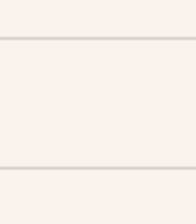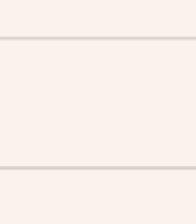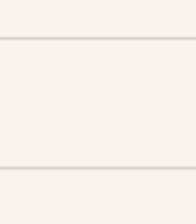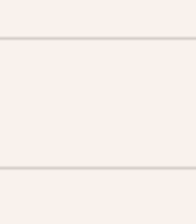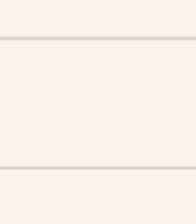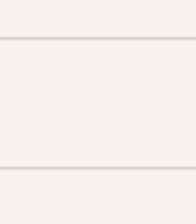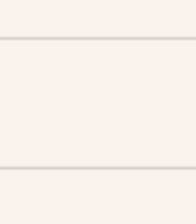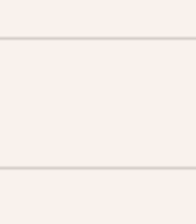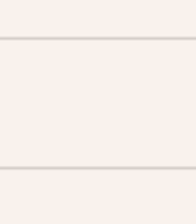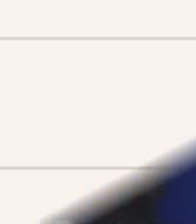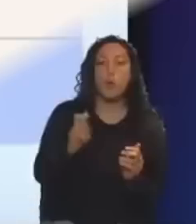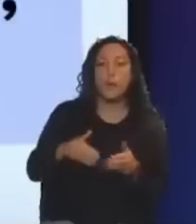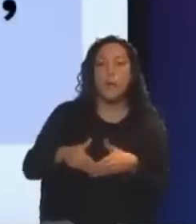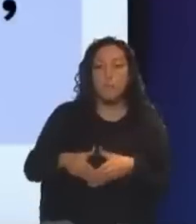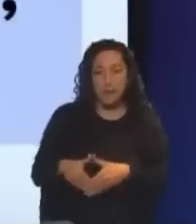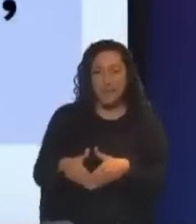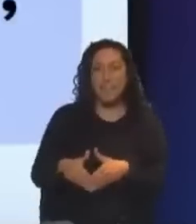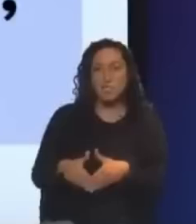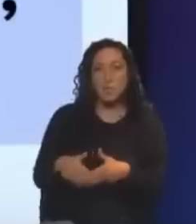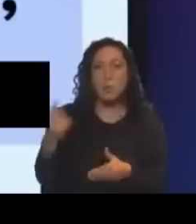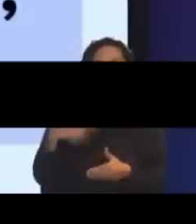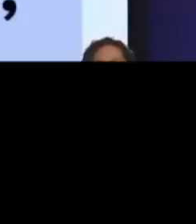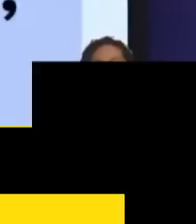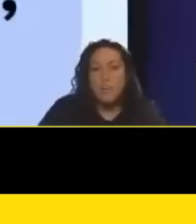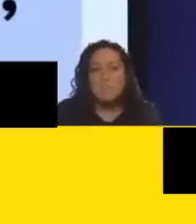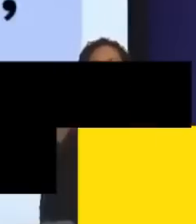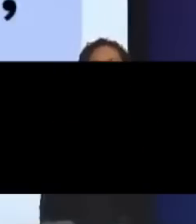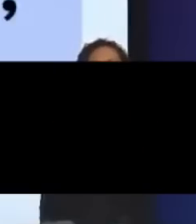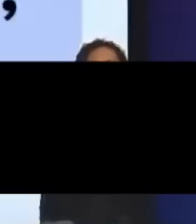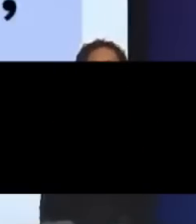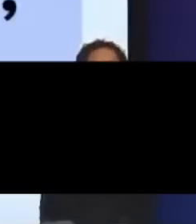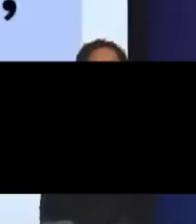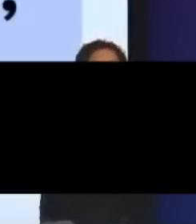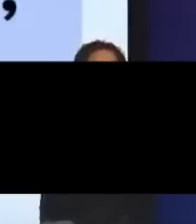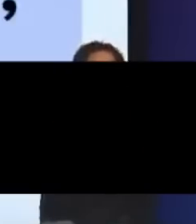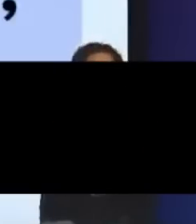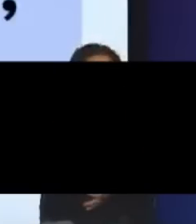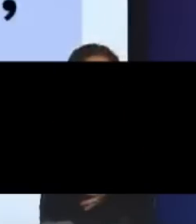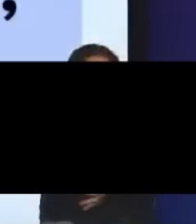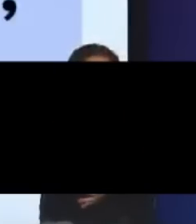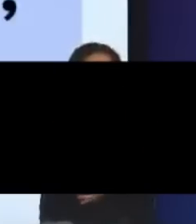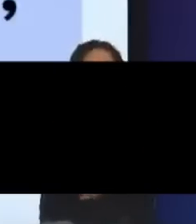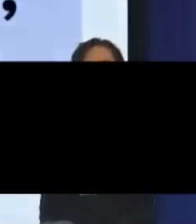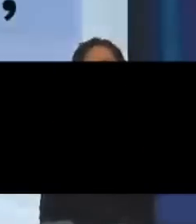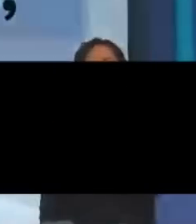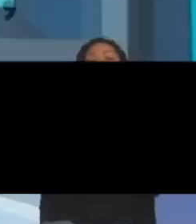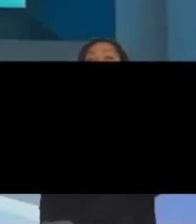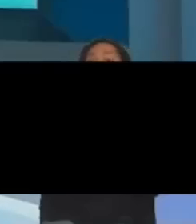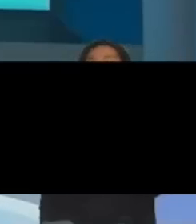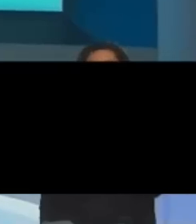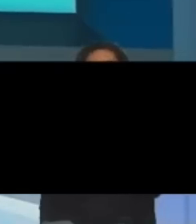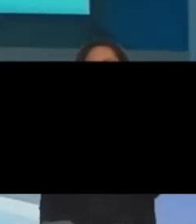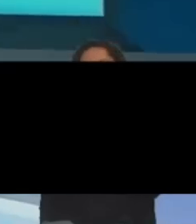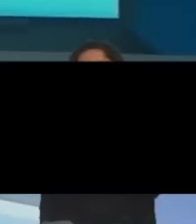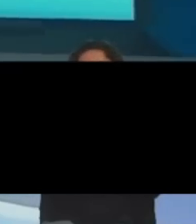bono también de 2.500 pesos. Así que, como te dije, este es un video de calidad y con mucha información que tenés